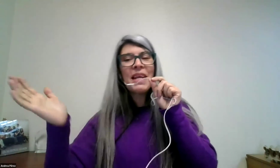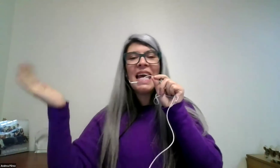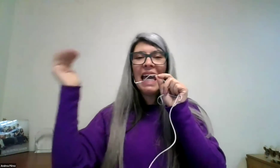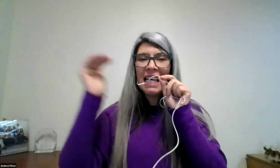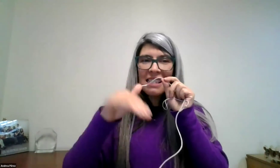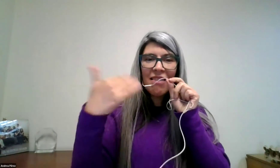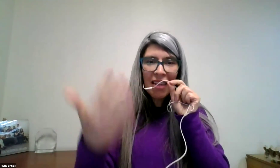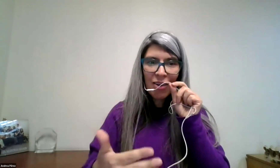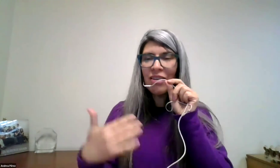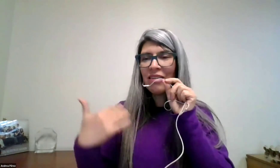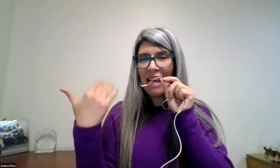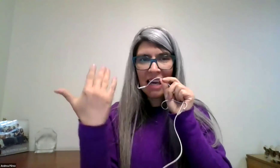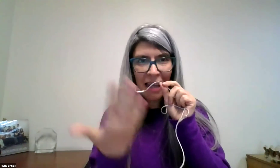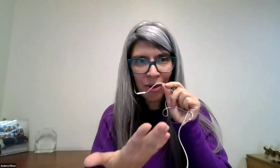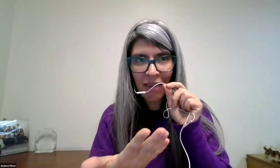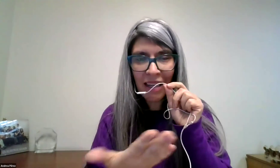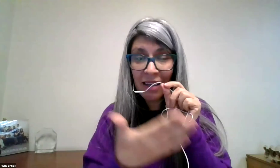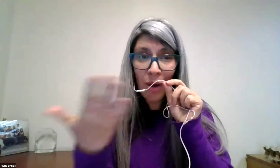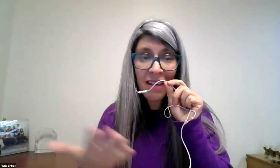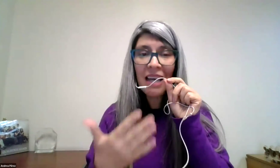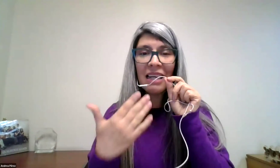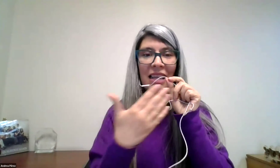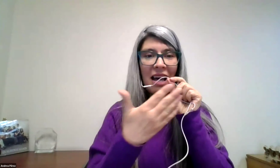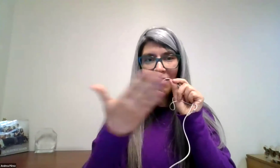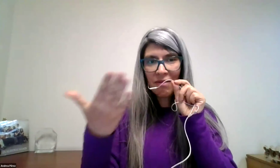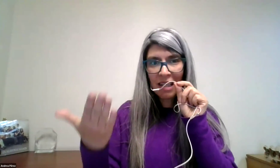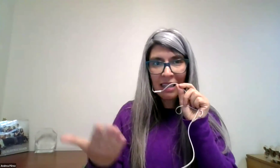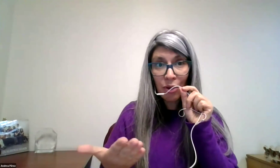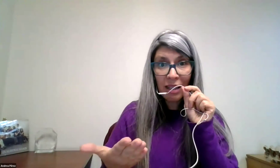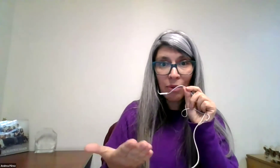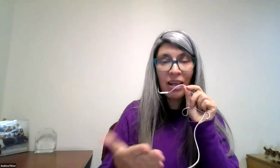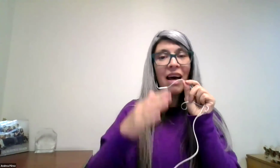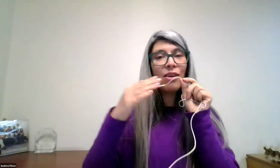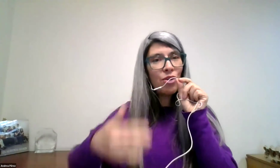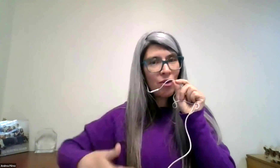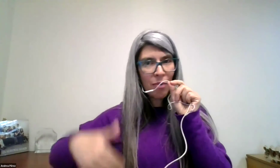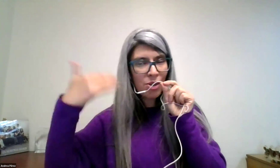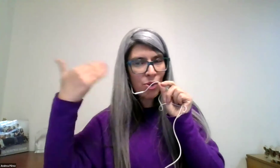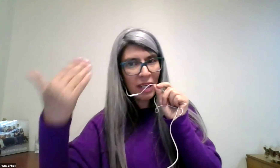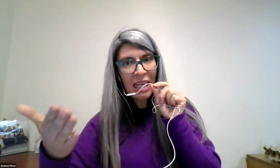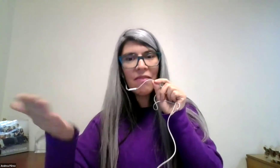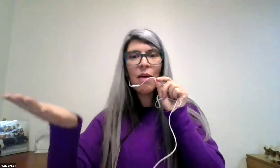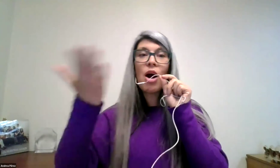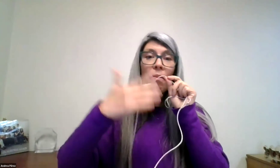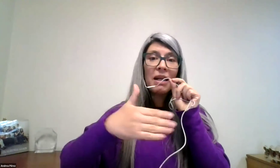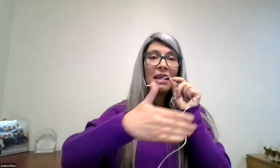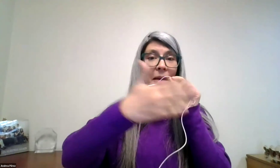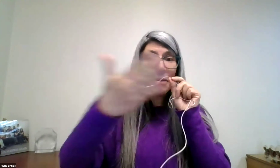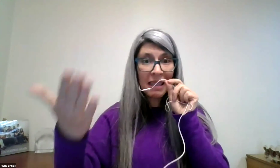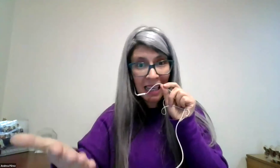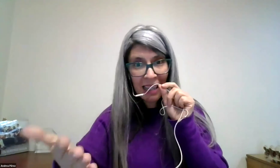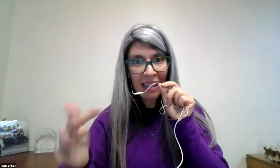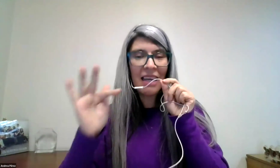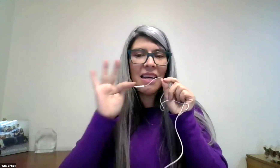especial.mineduc.cl. Este video, este webinar lo estamos grabando, lo vamos a subir ahí, vamos a compartir